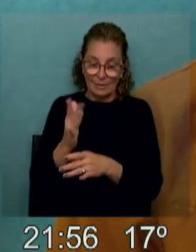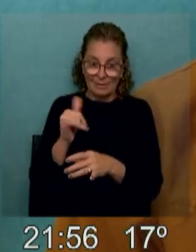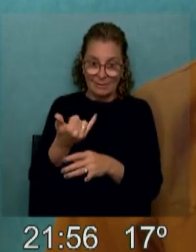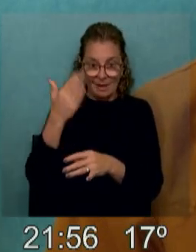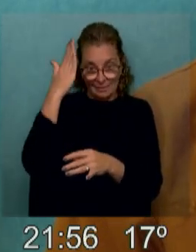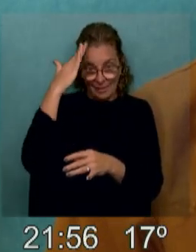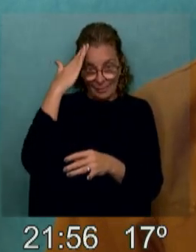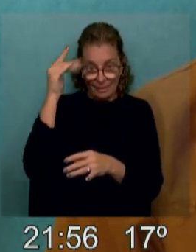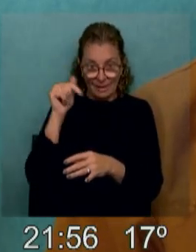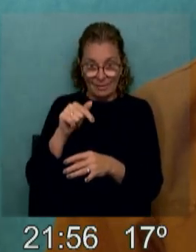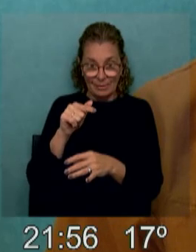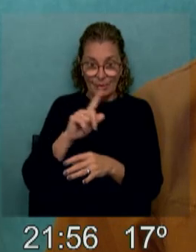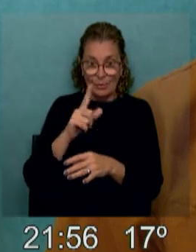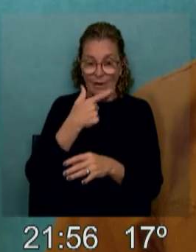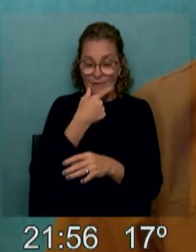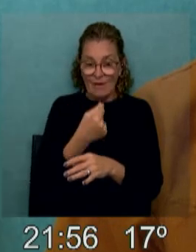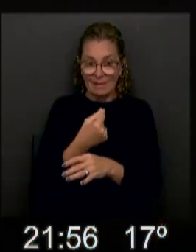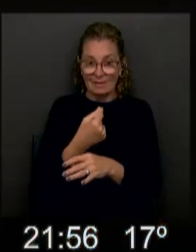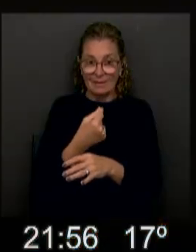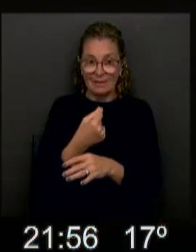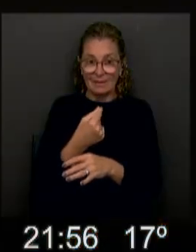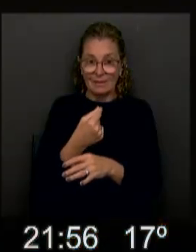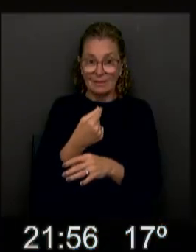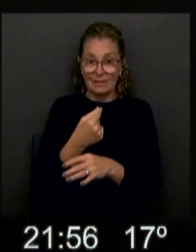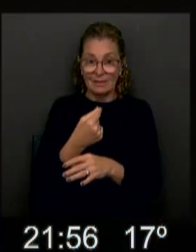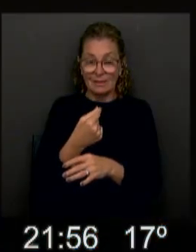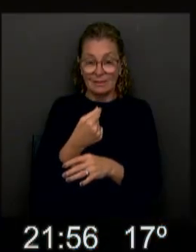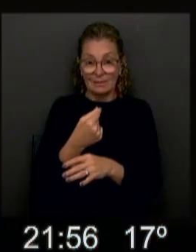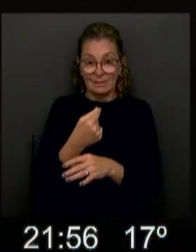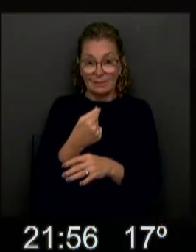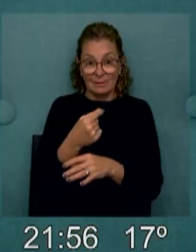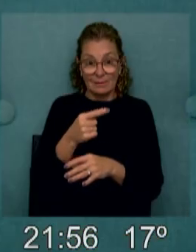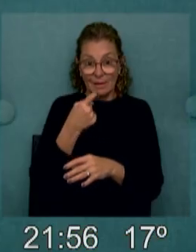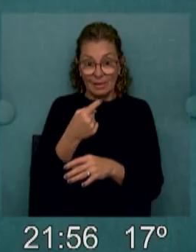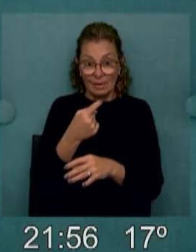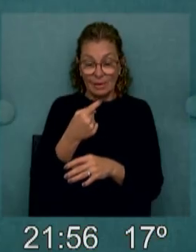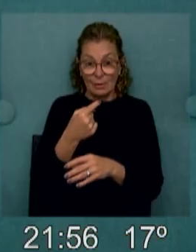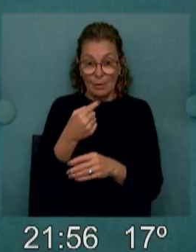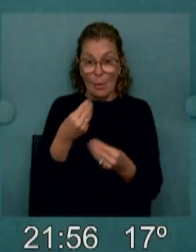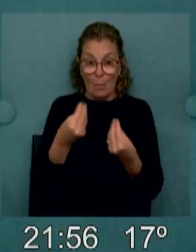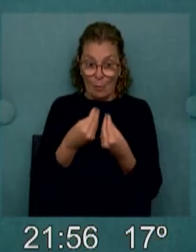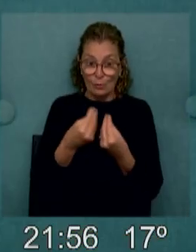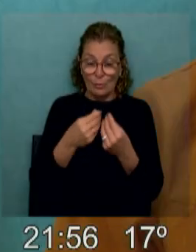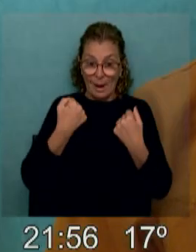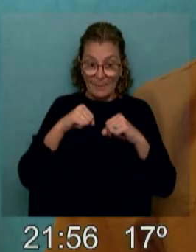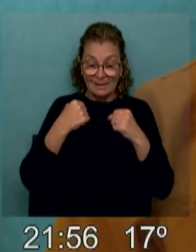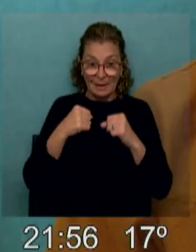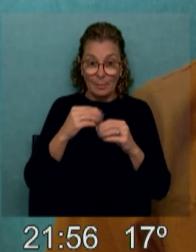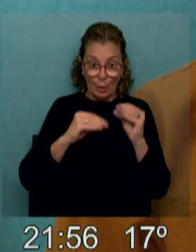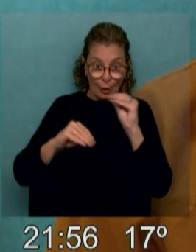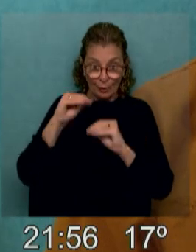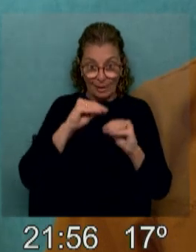sabemos que no es fácil. Tienen 12 para ensayar, si vine, les digo. Es un montón. Es un montón y nos tenemos que ordenar y por